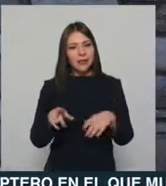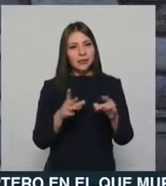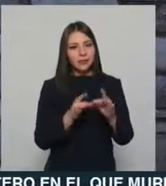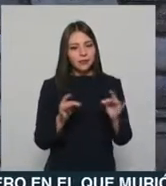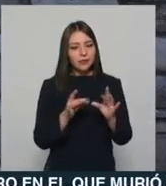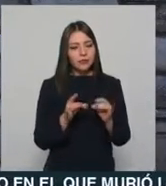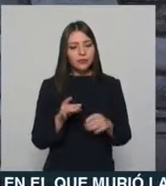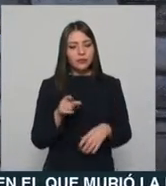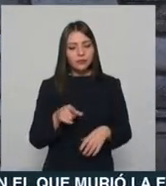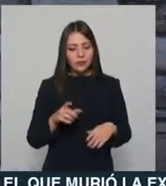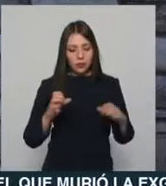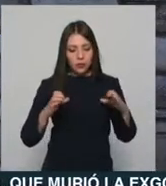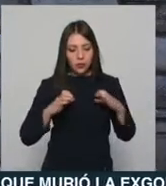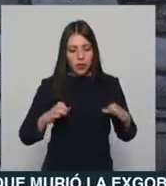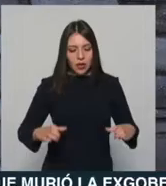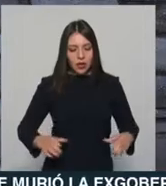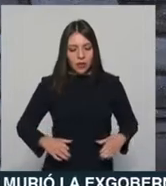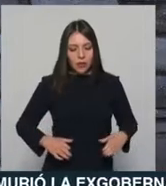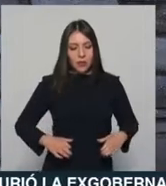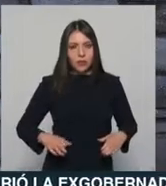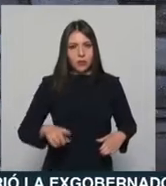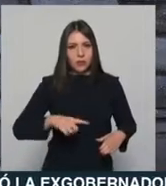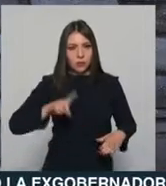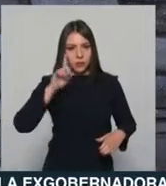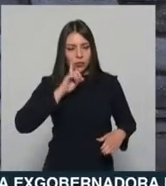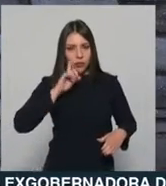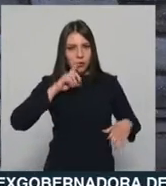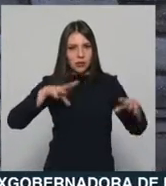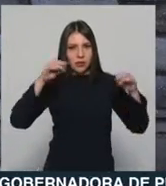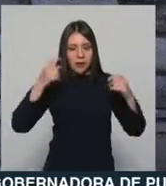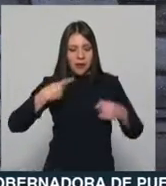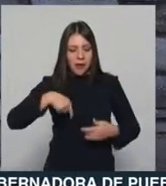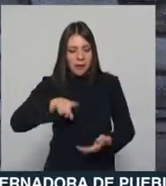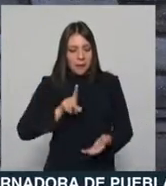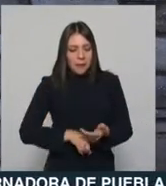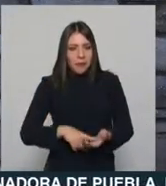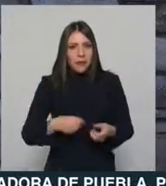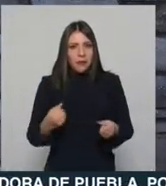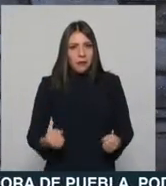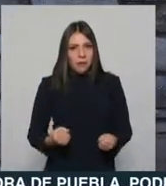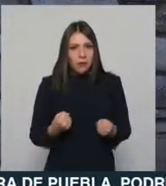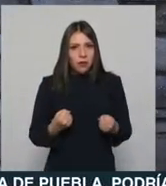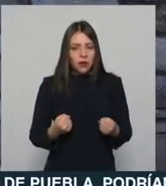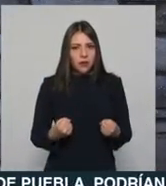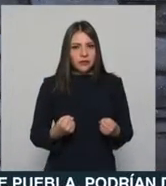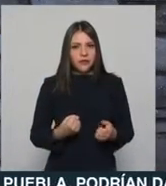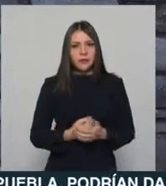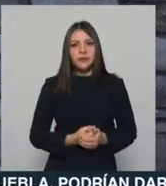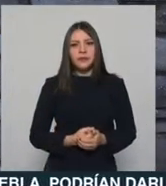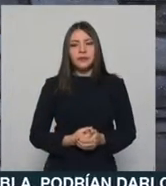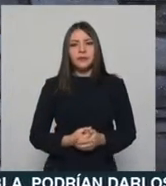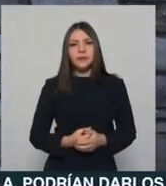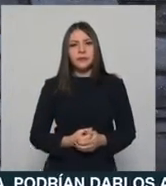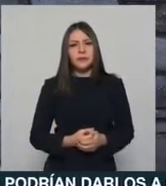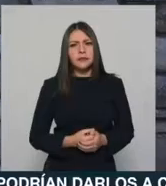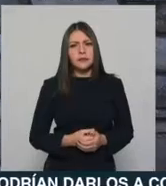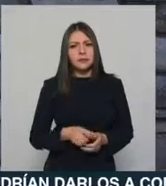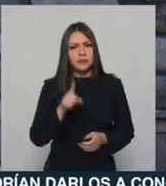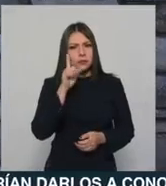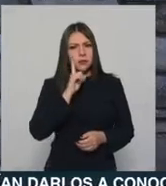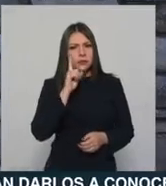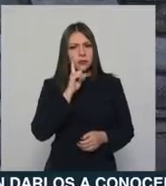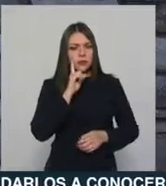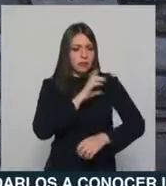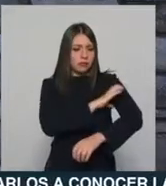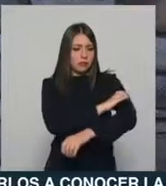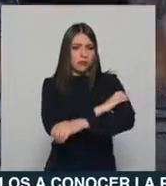cuerpo con músculos, y entonces siempre está la referencia de, bueno, pero las mujeres circenses tienen músculos de